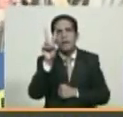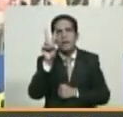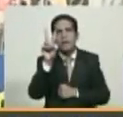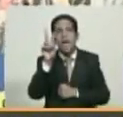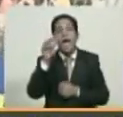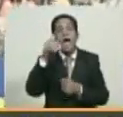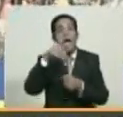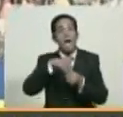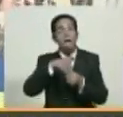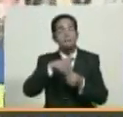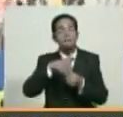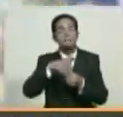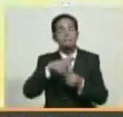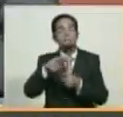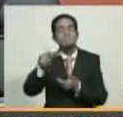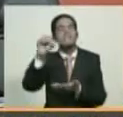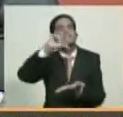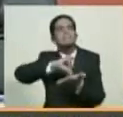la ciudad de Lima,